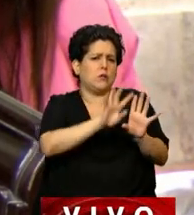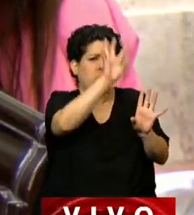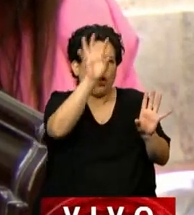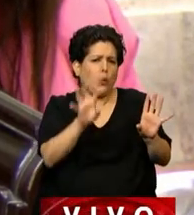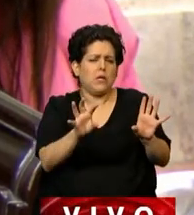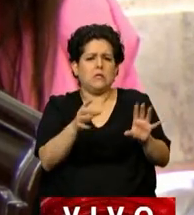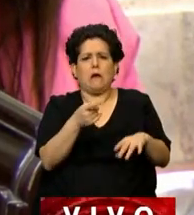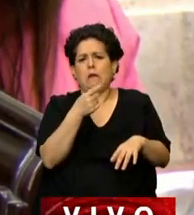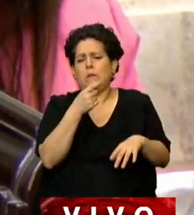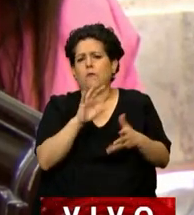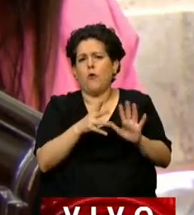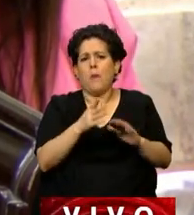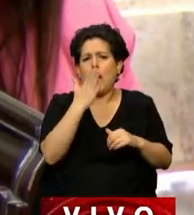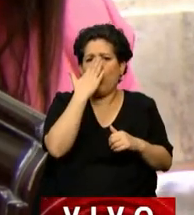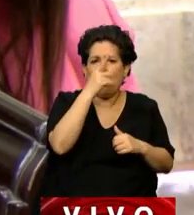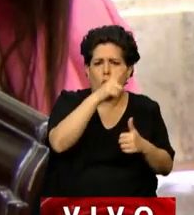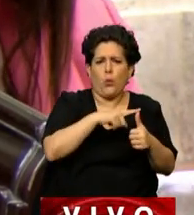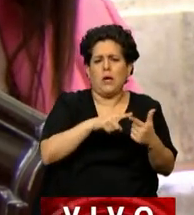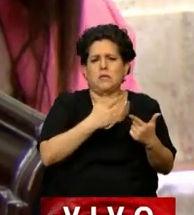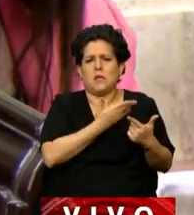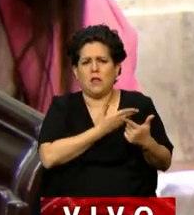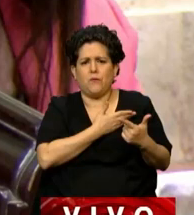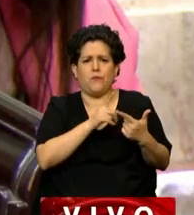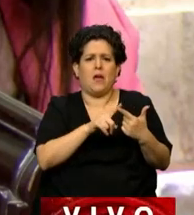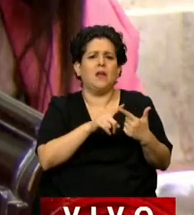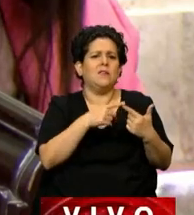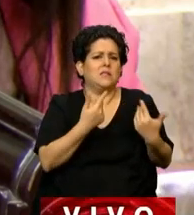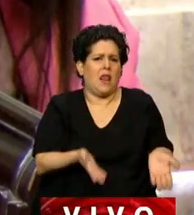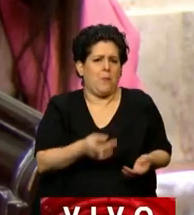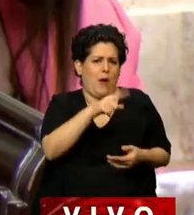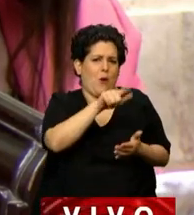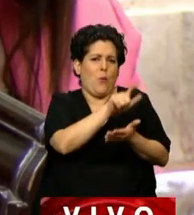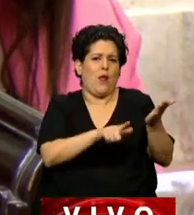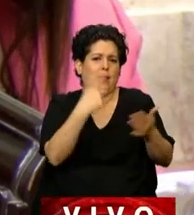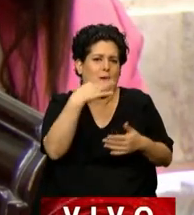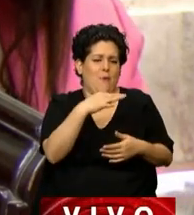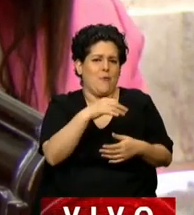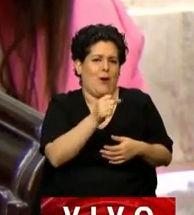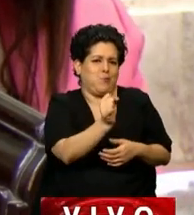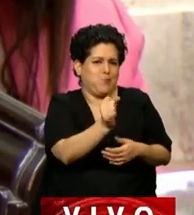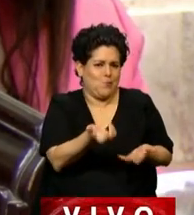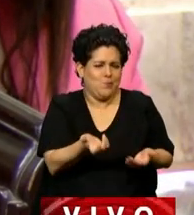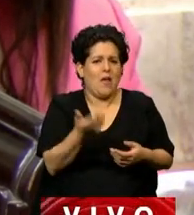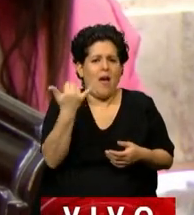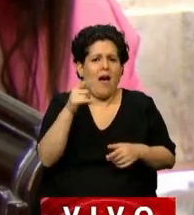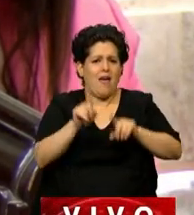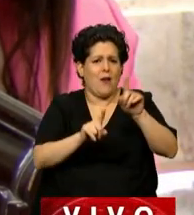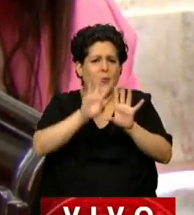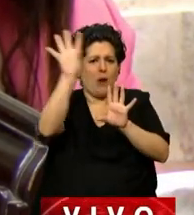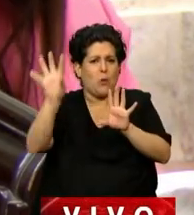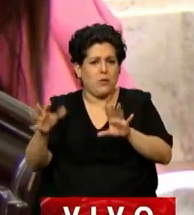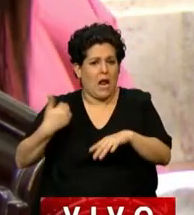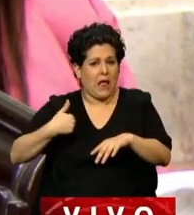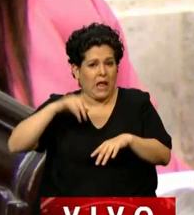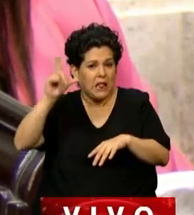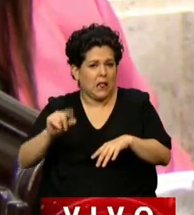tema de cómo lo hace Córdoba, Santa Fe, las que se animaron. Hoy, lamentablemente, hay algunas provincias de la Argentina que